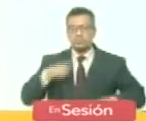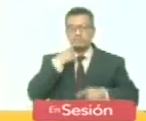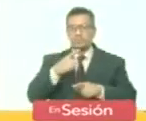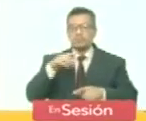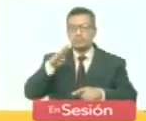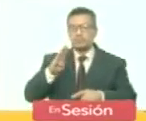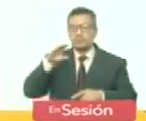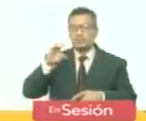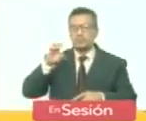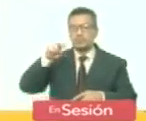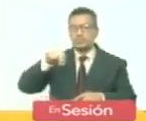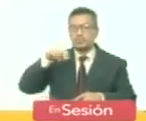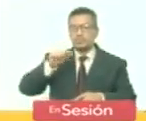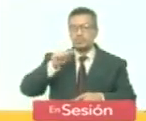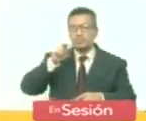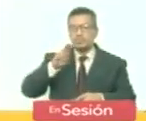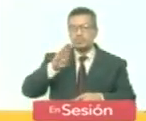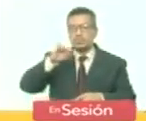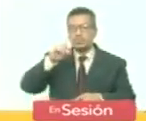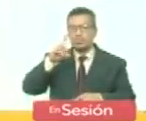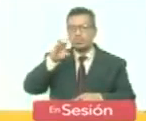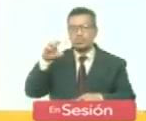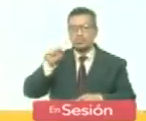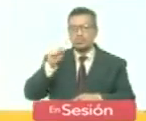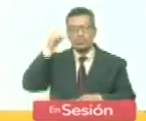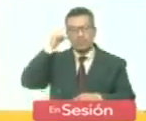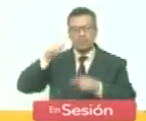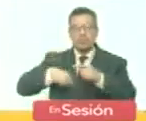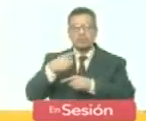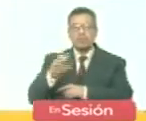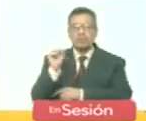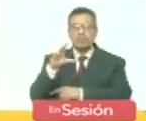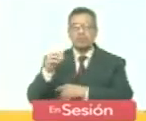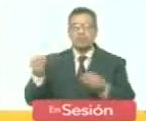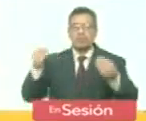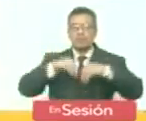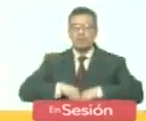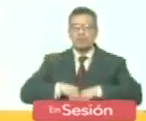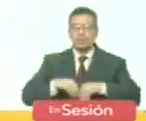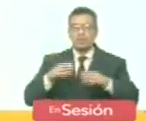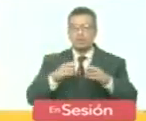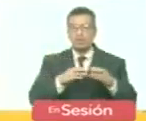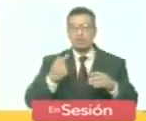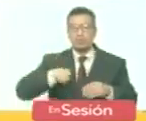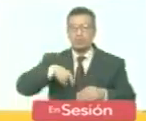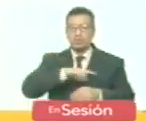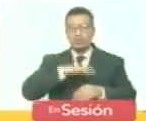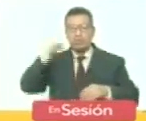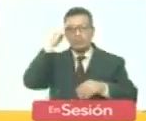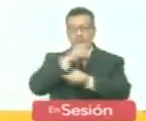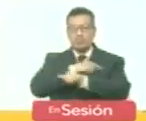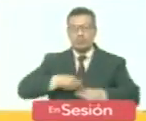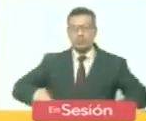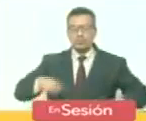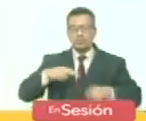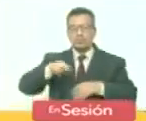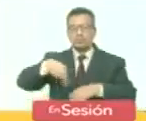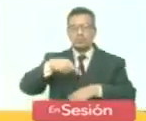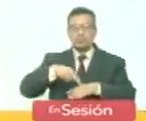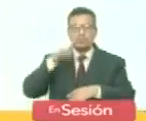Benavides Torres, de que incluyamos en el orden del día de la siguiente sesión un acuerdo de salutación a nuestra Guardia Nacional